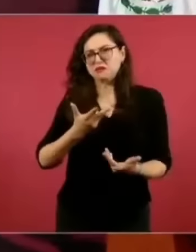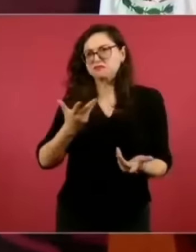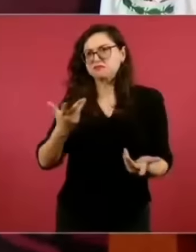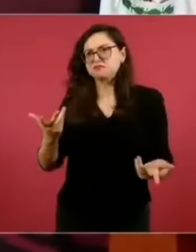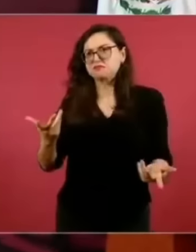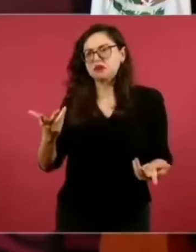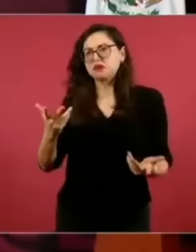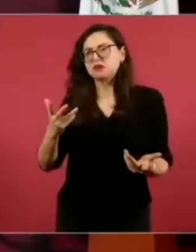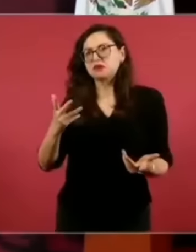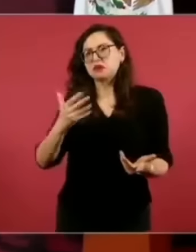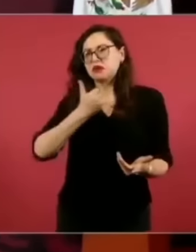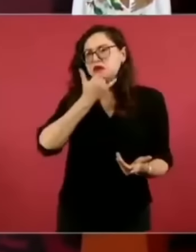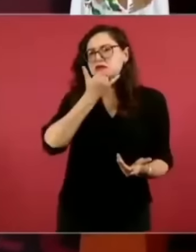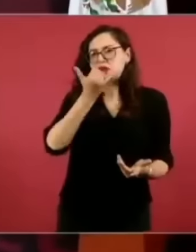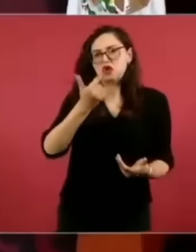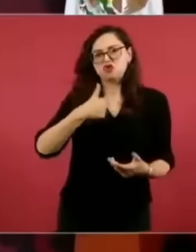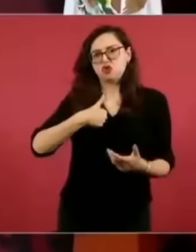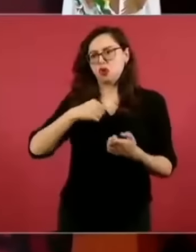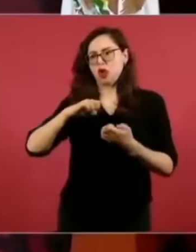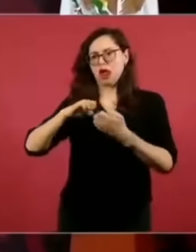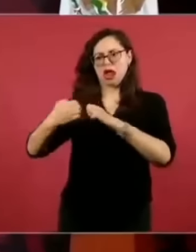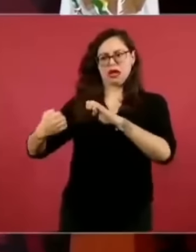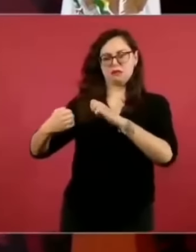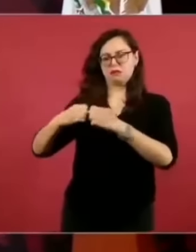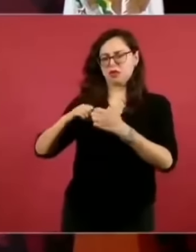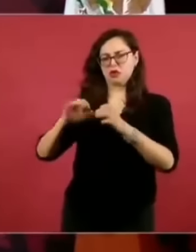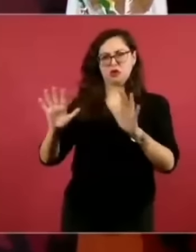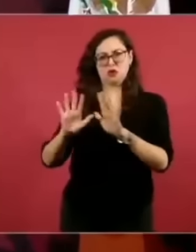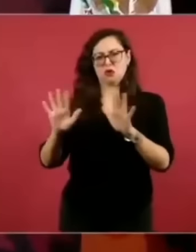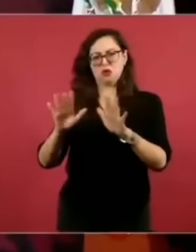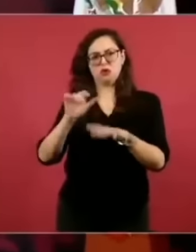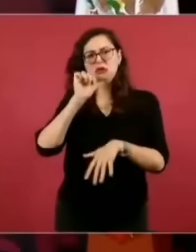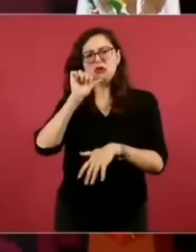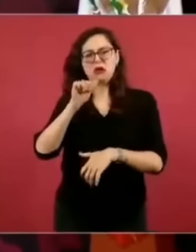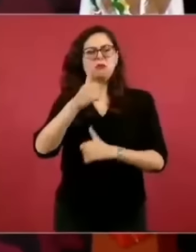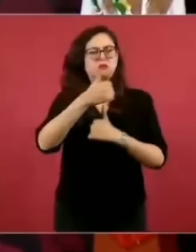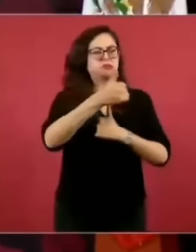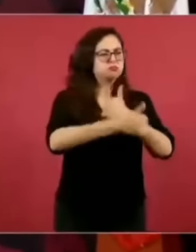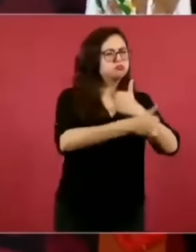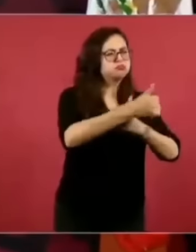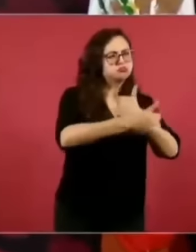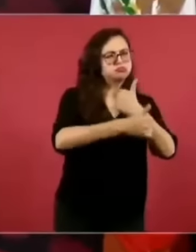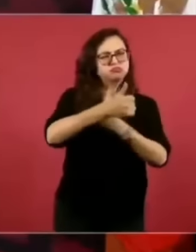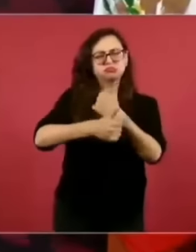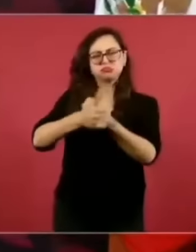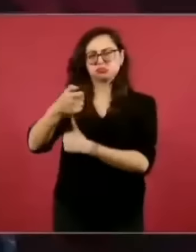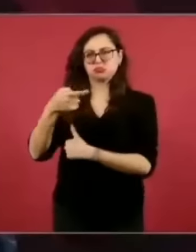yo enemigos, tengo adversarios.